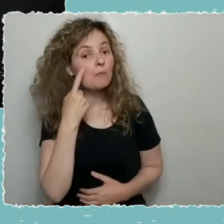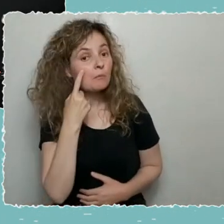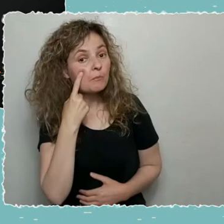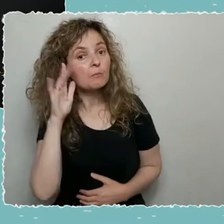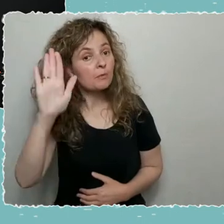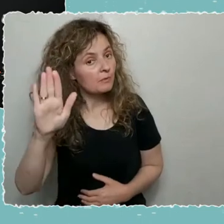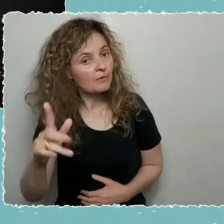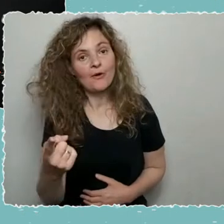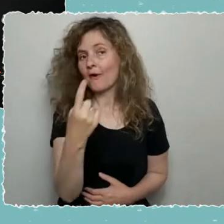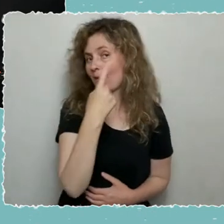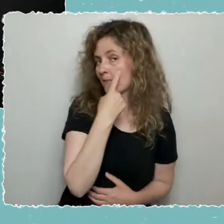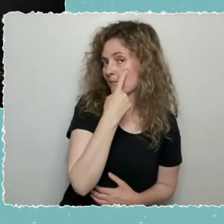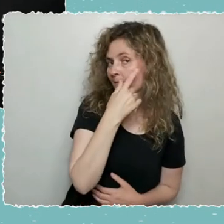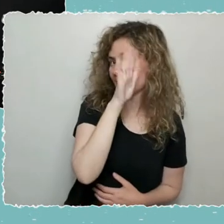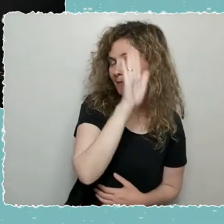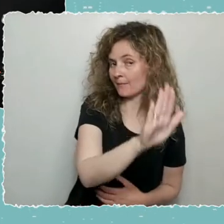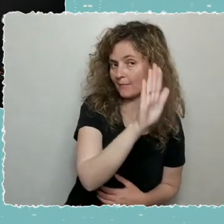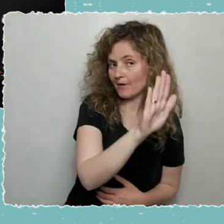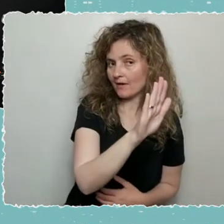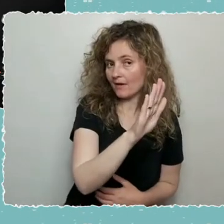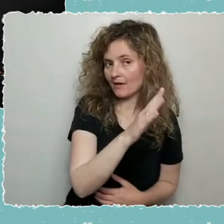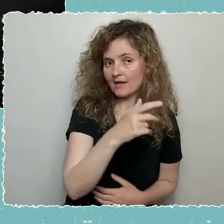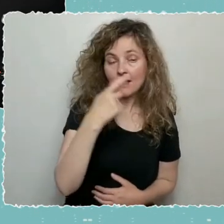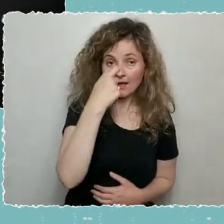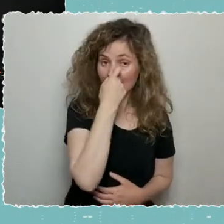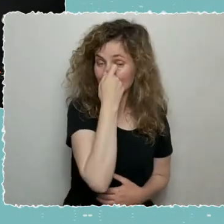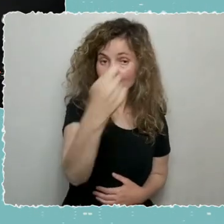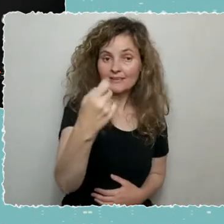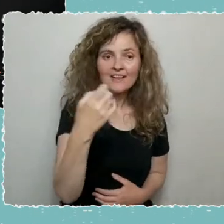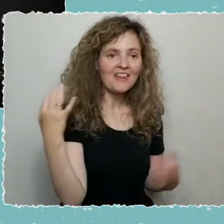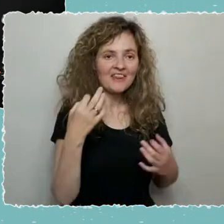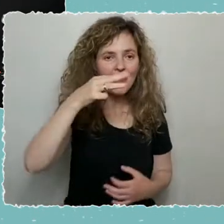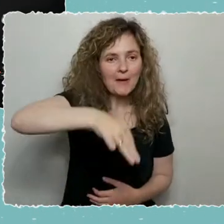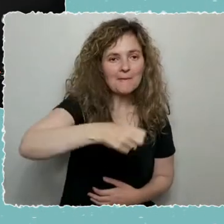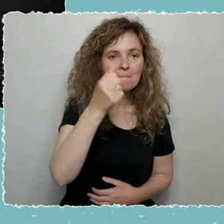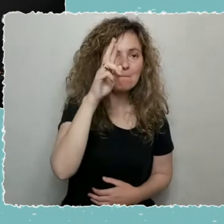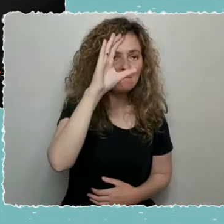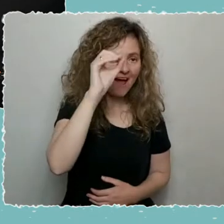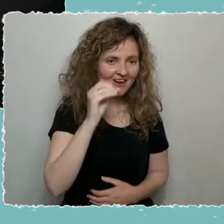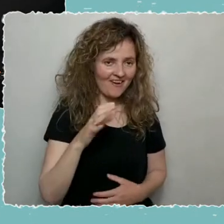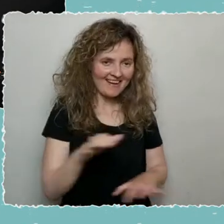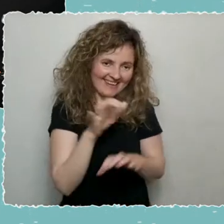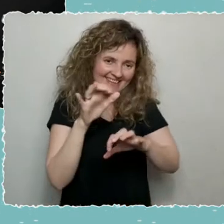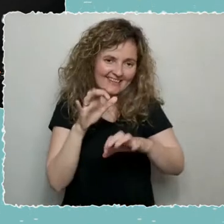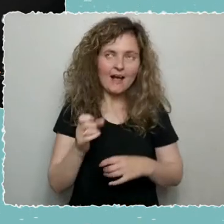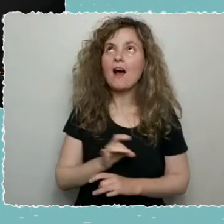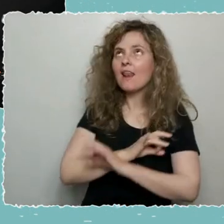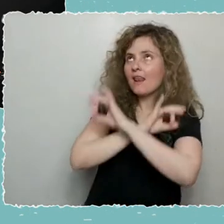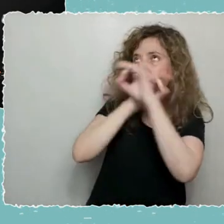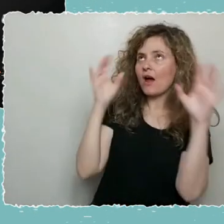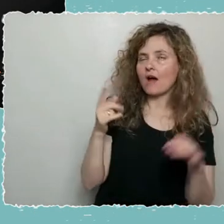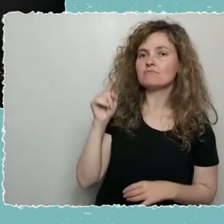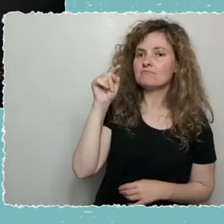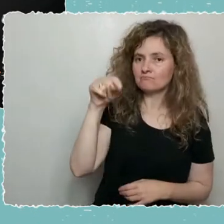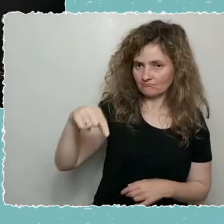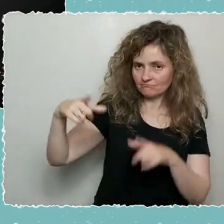esta abeja é tua, esta abeja é tua, arrinca este barco. ¡Ja! Claro, se